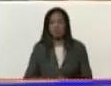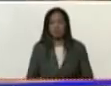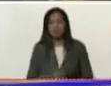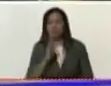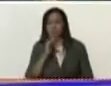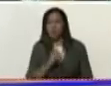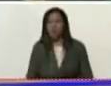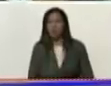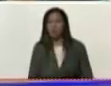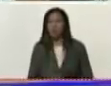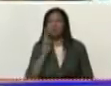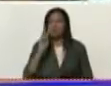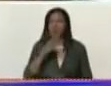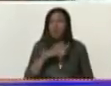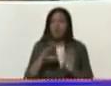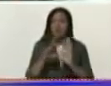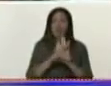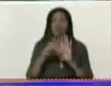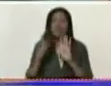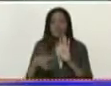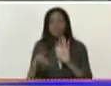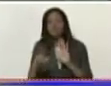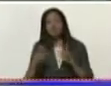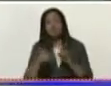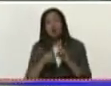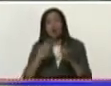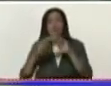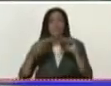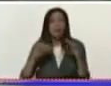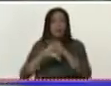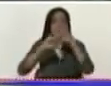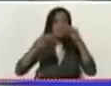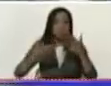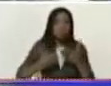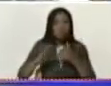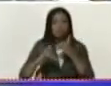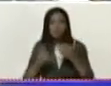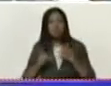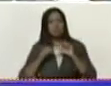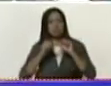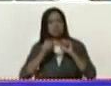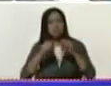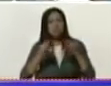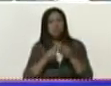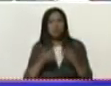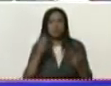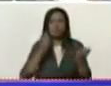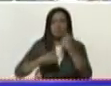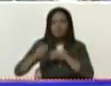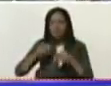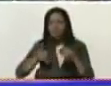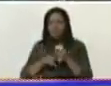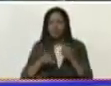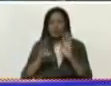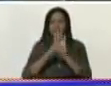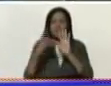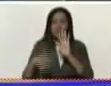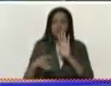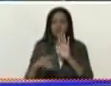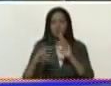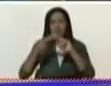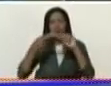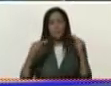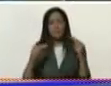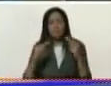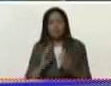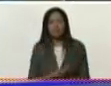Hemos defendido el derecho a la paz y a la felicidad. Y lo vamos a seguir defendiendo, el derecho a la paz,